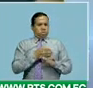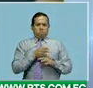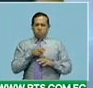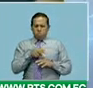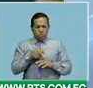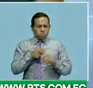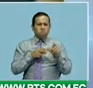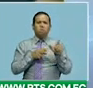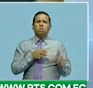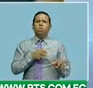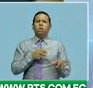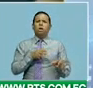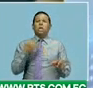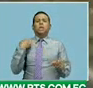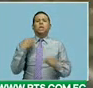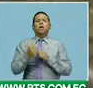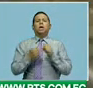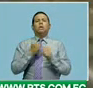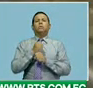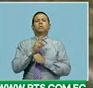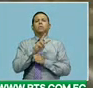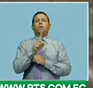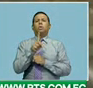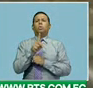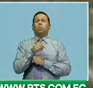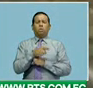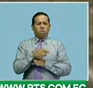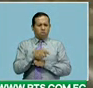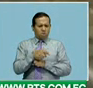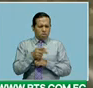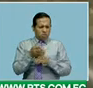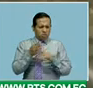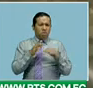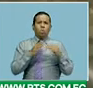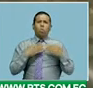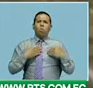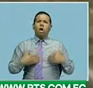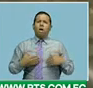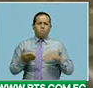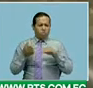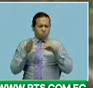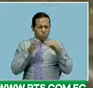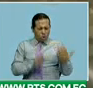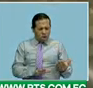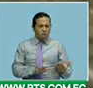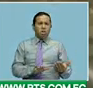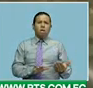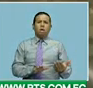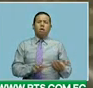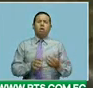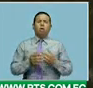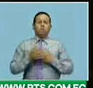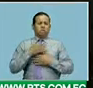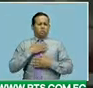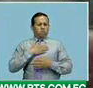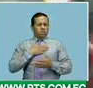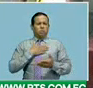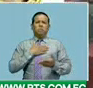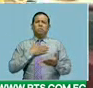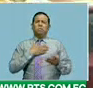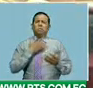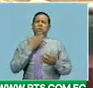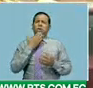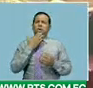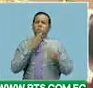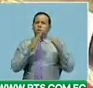tenía 31 años, quedó en la vereda junto a unas sillas, también botellas con cervezas. Y una escena que los habitantes de ese